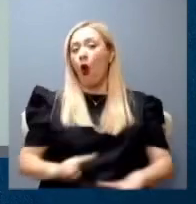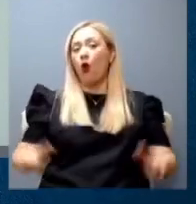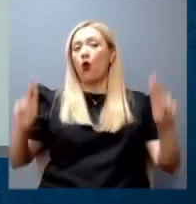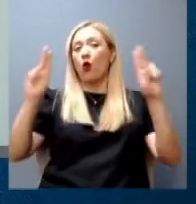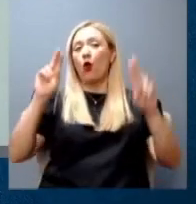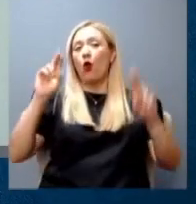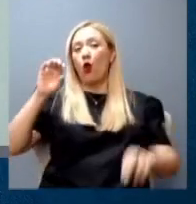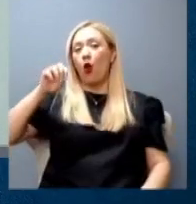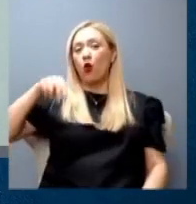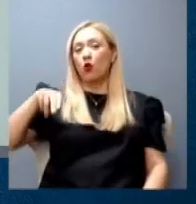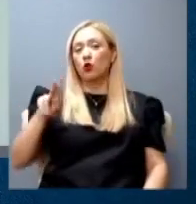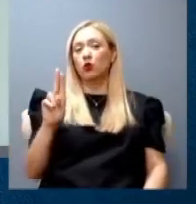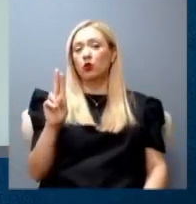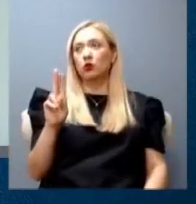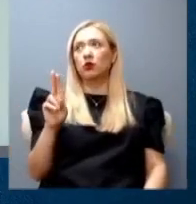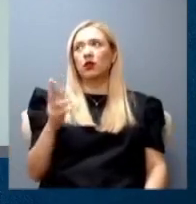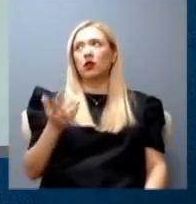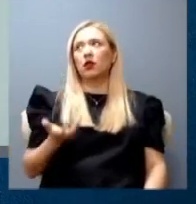no ha sido